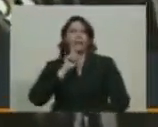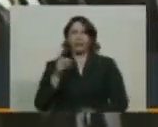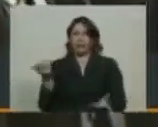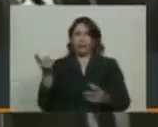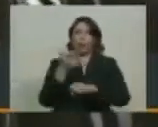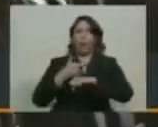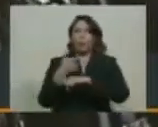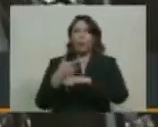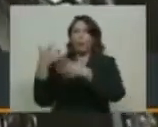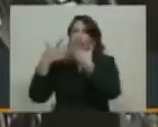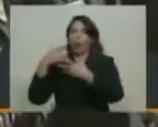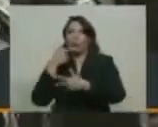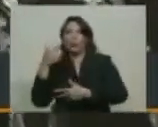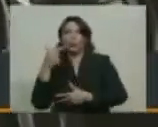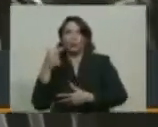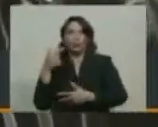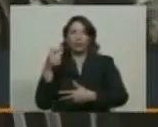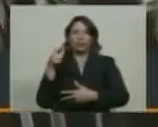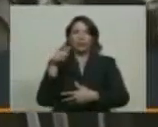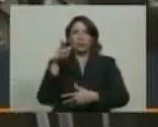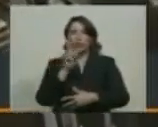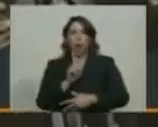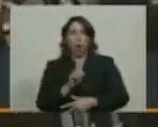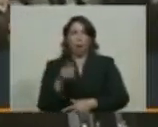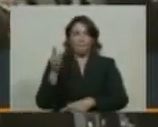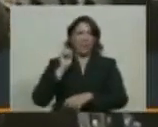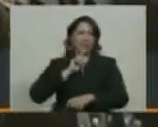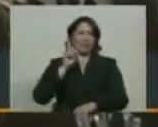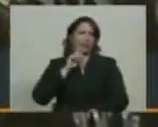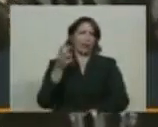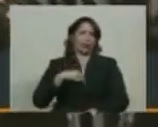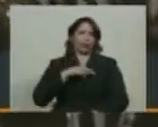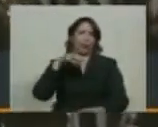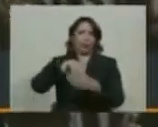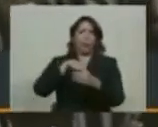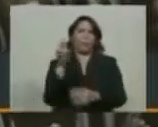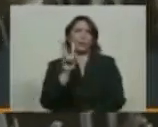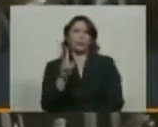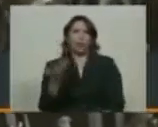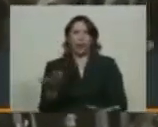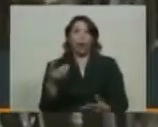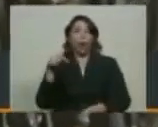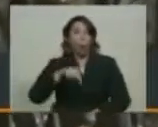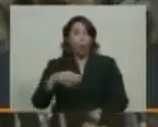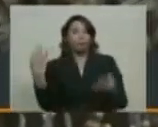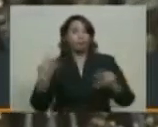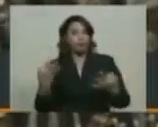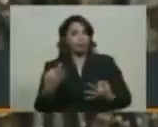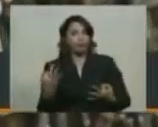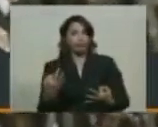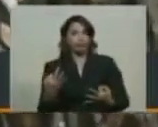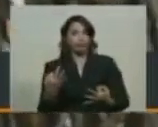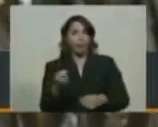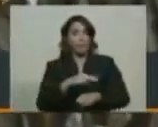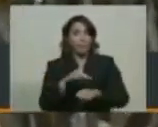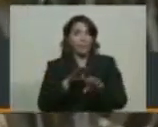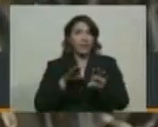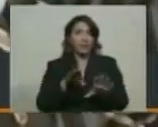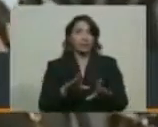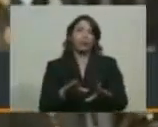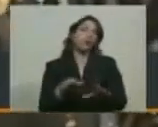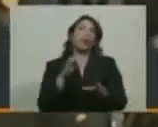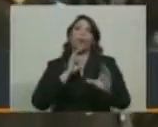Unidos. Hoy es una confirmación, ministro Jorge Rodríguez, ministro de Comunicación.